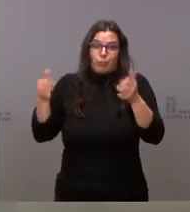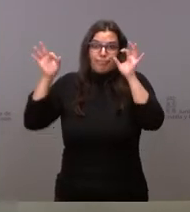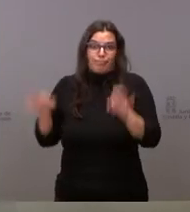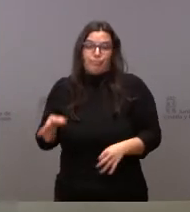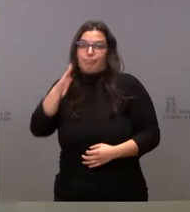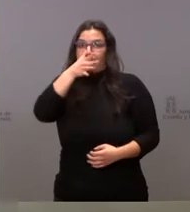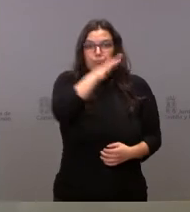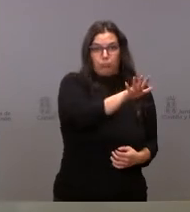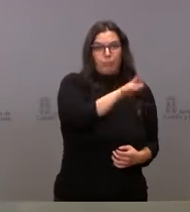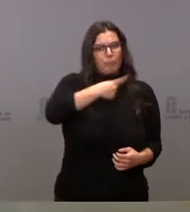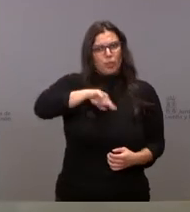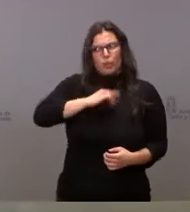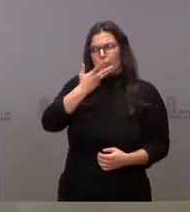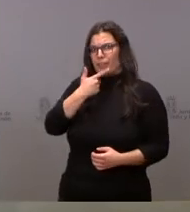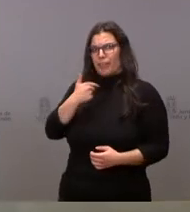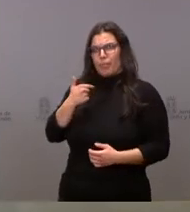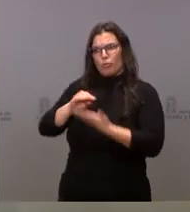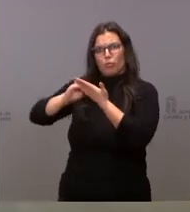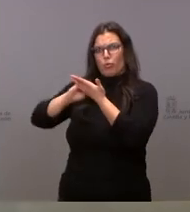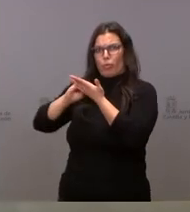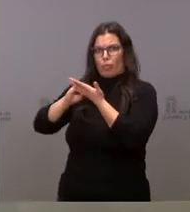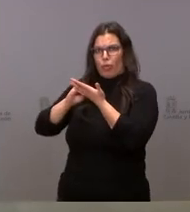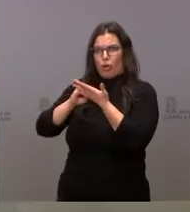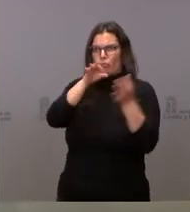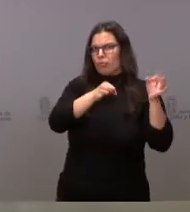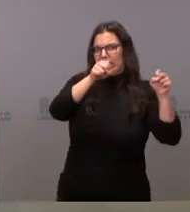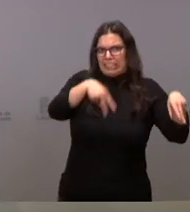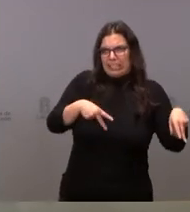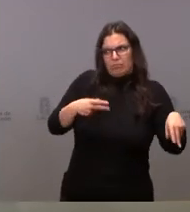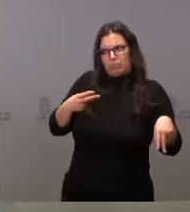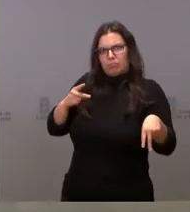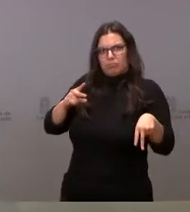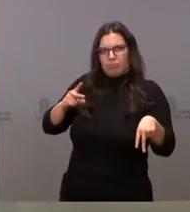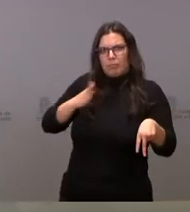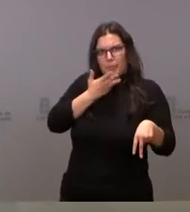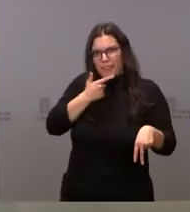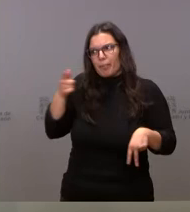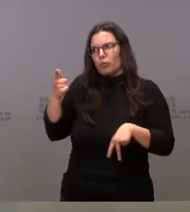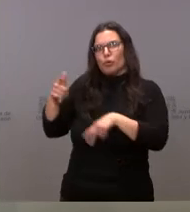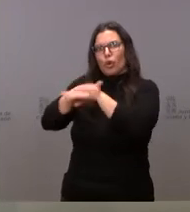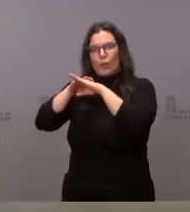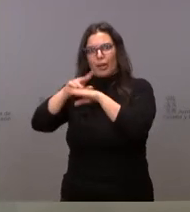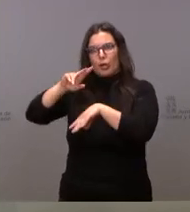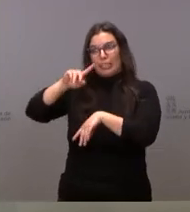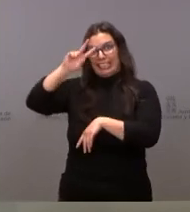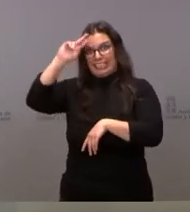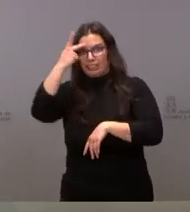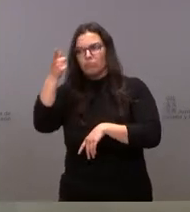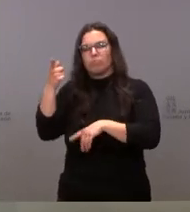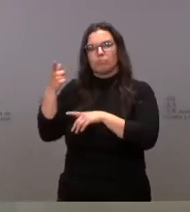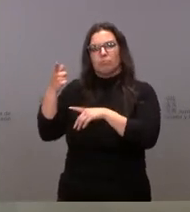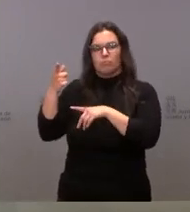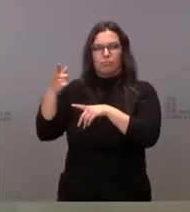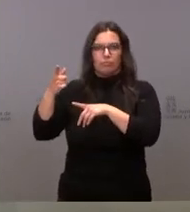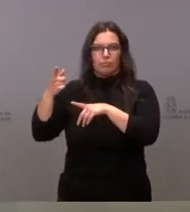nosotros preferimos que esto se solucione fuera de la vía judicial que el gobierno rectifique y que cese este